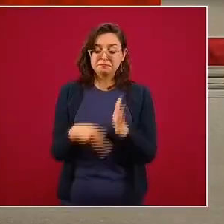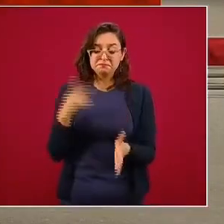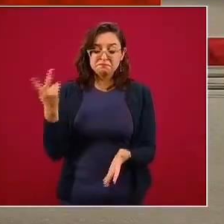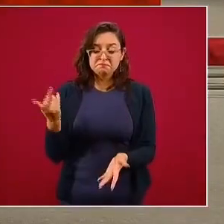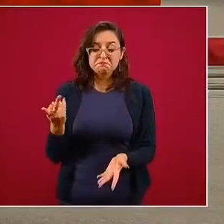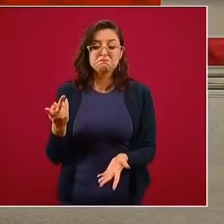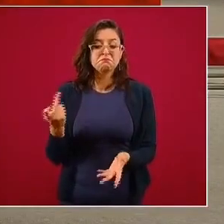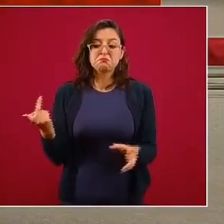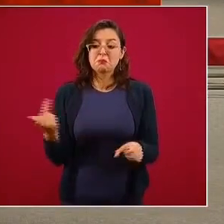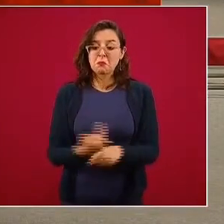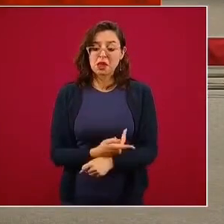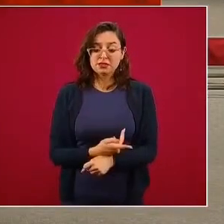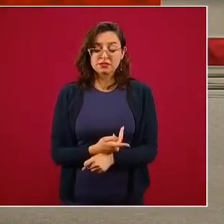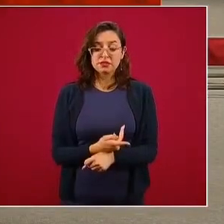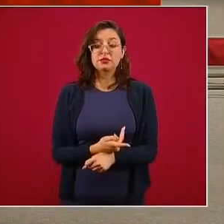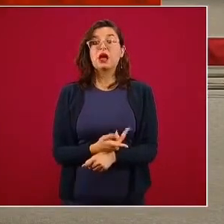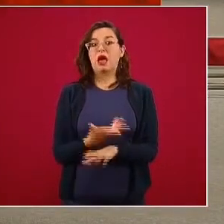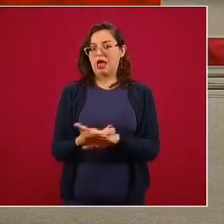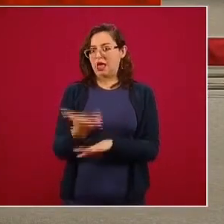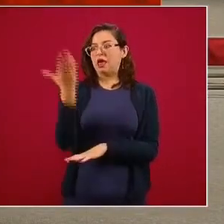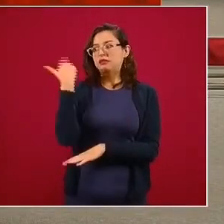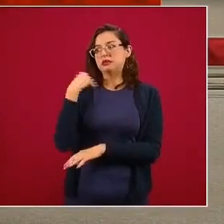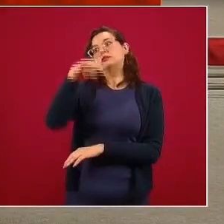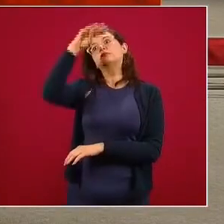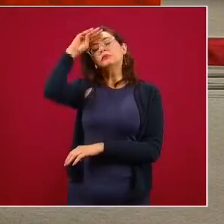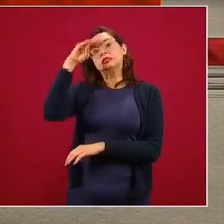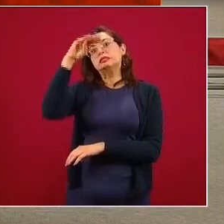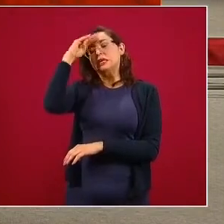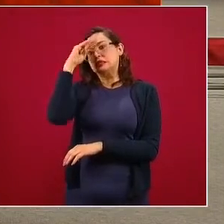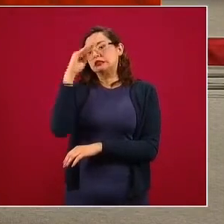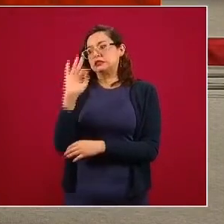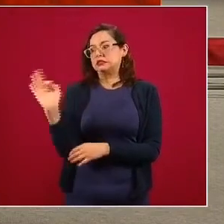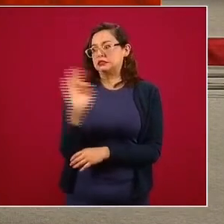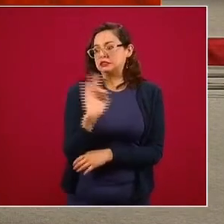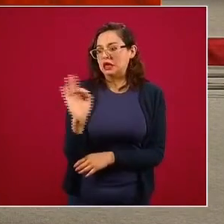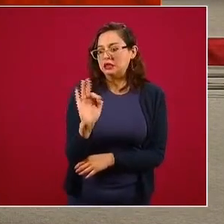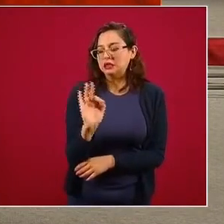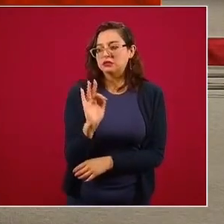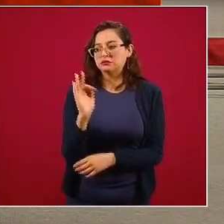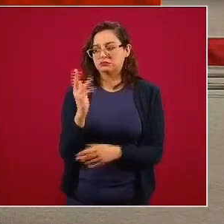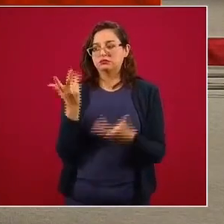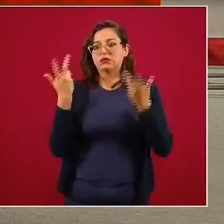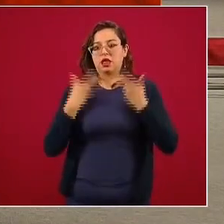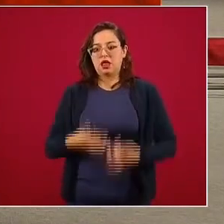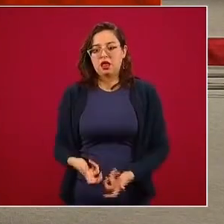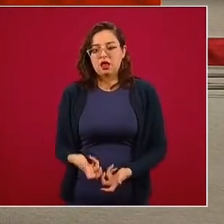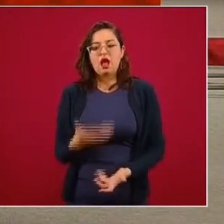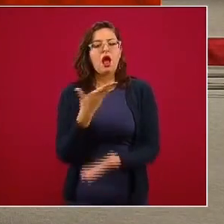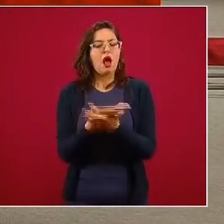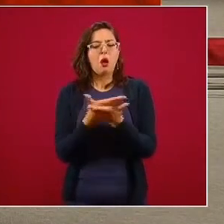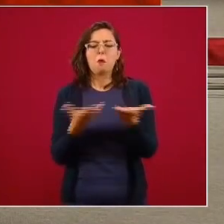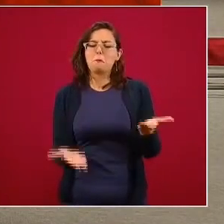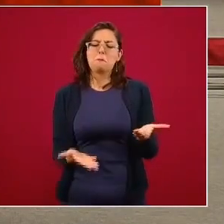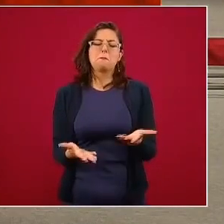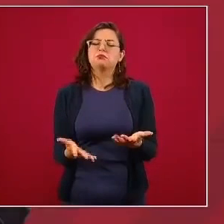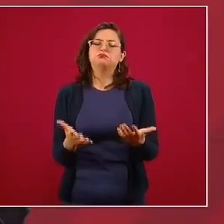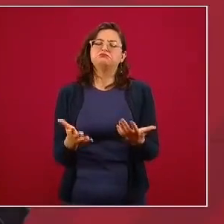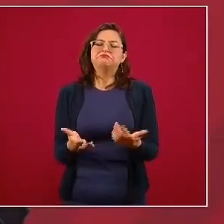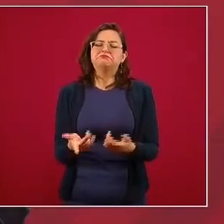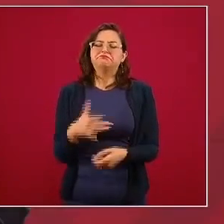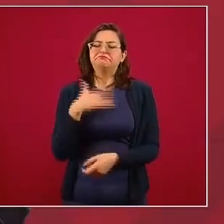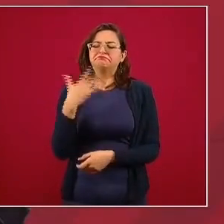que, aunque esto fue una alerta importante, hoy el conocimiento ya es que no deberíamos estar